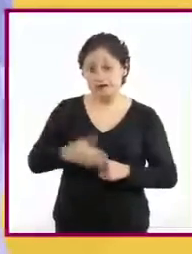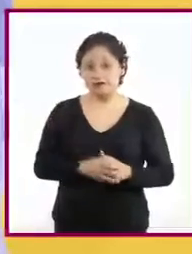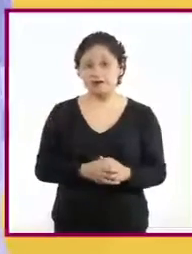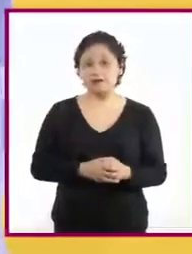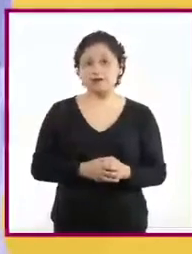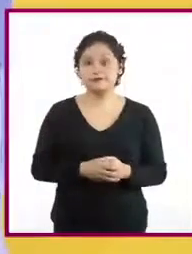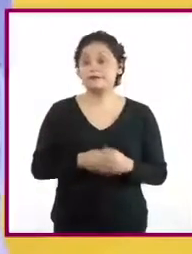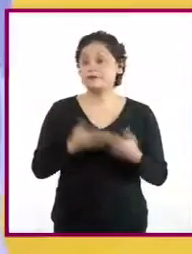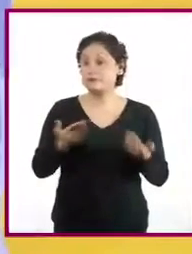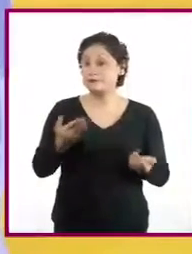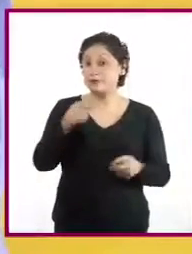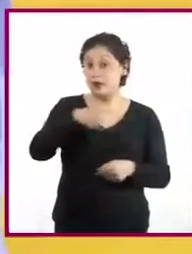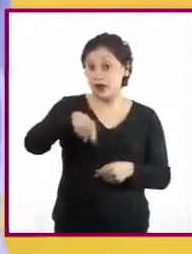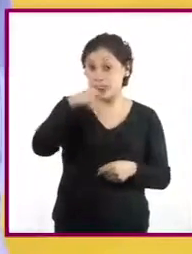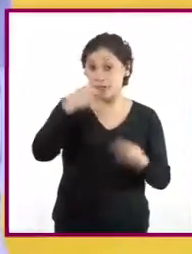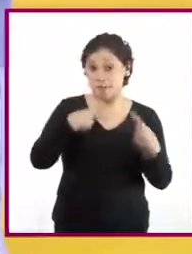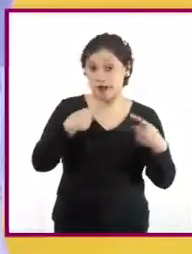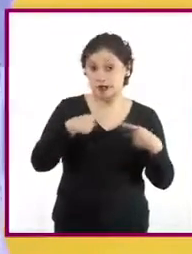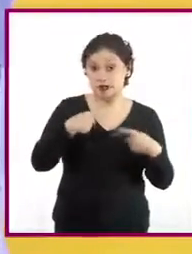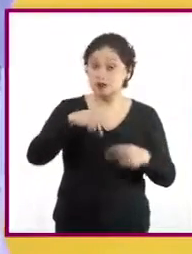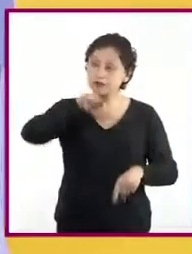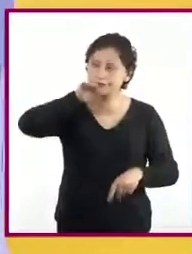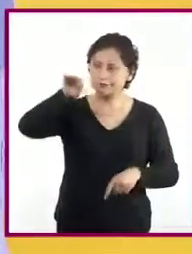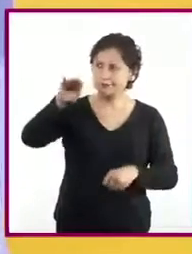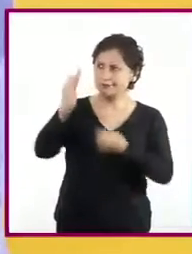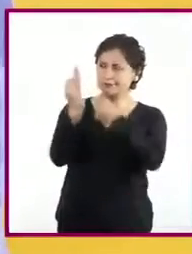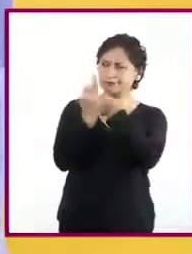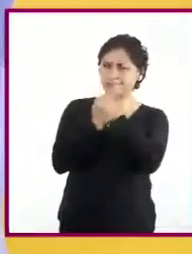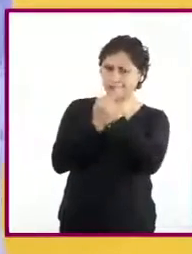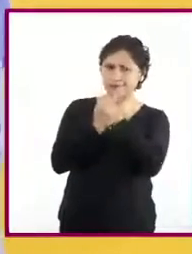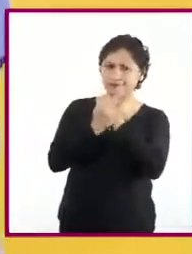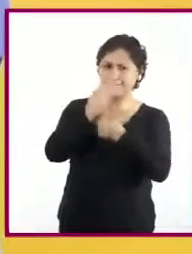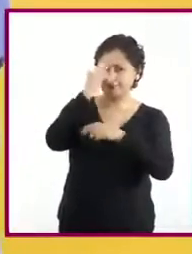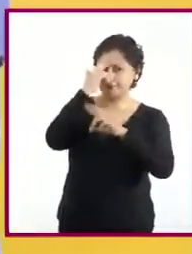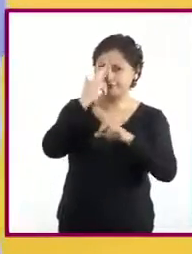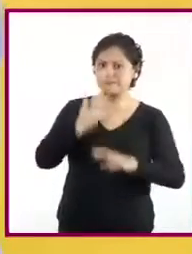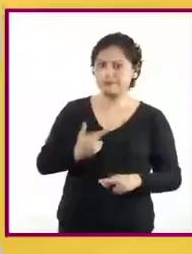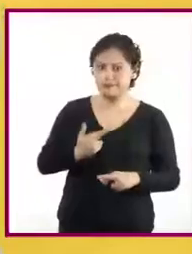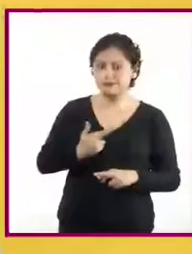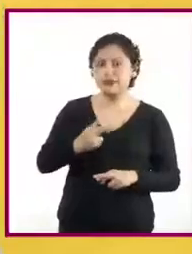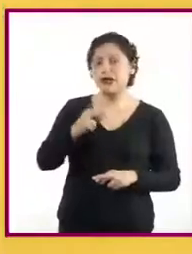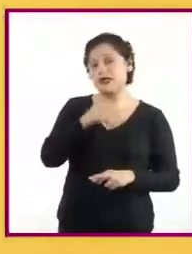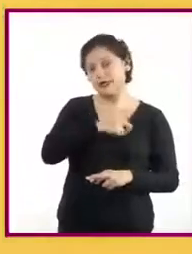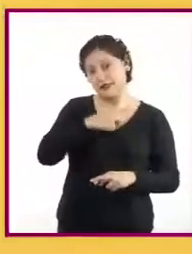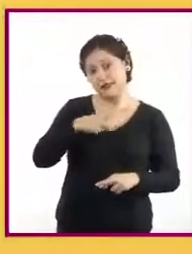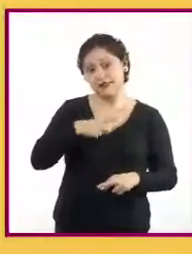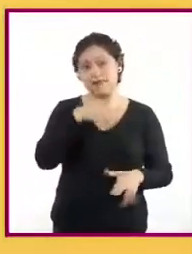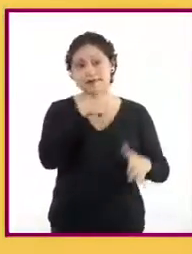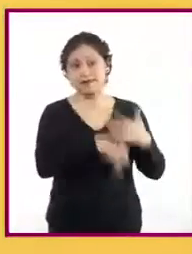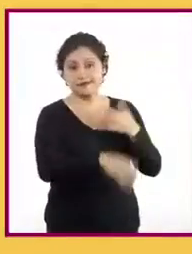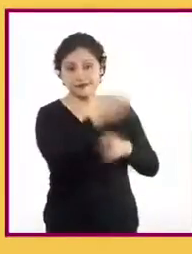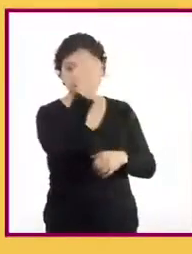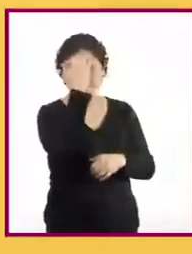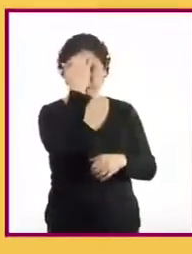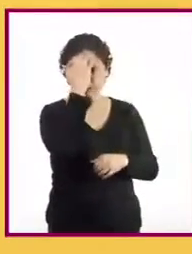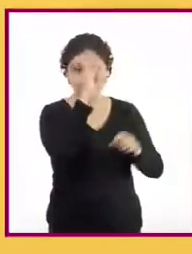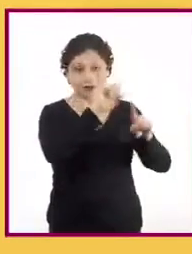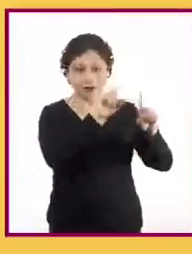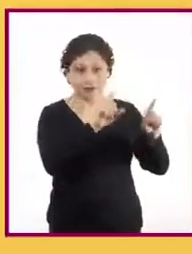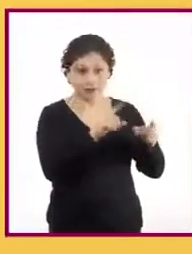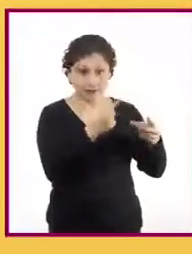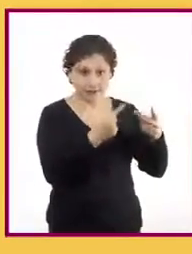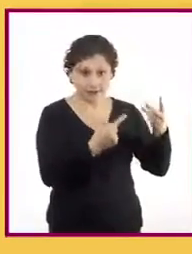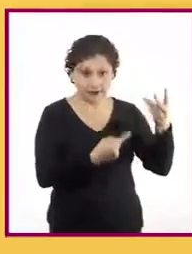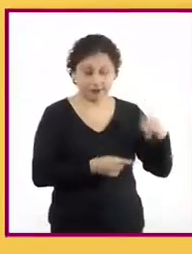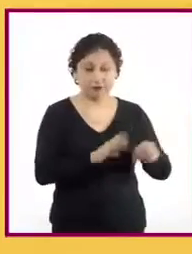Para que las personas exijamos nuestros derechos, es importante comenzar por conocerlos. Como adolescentes